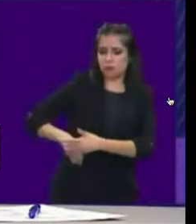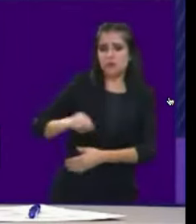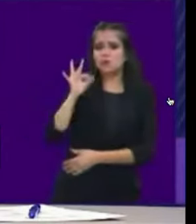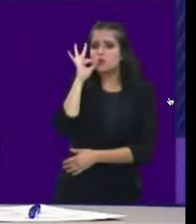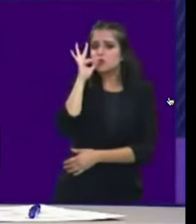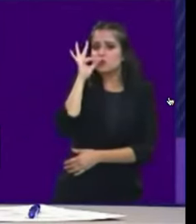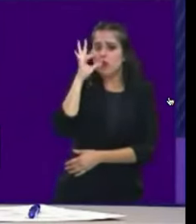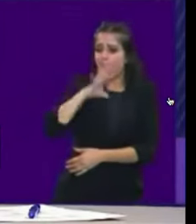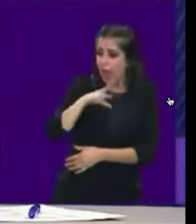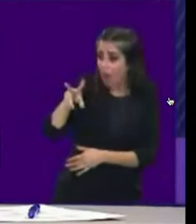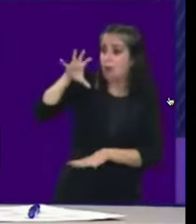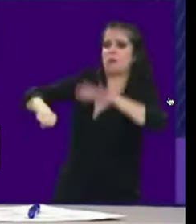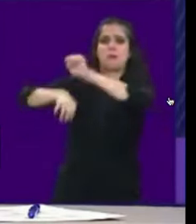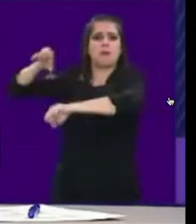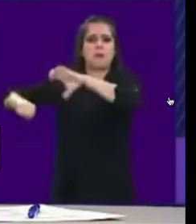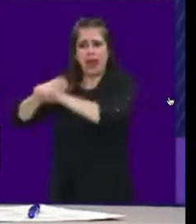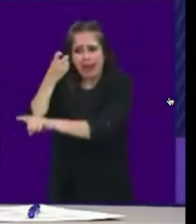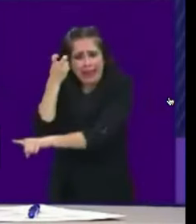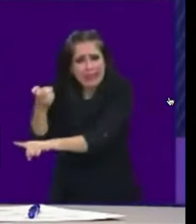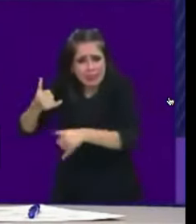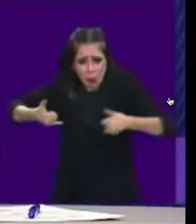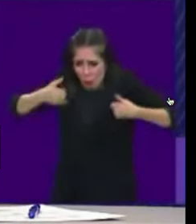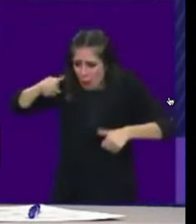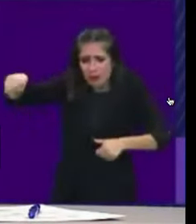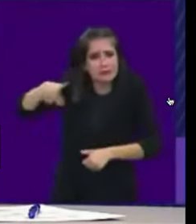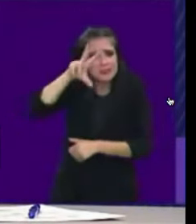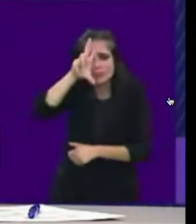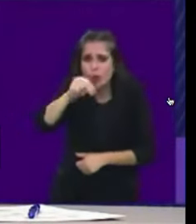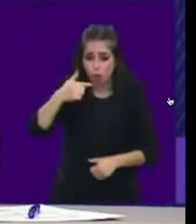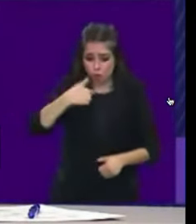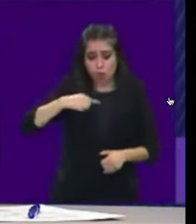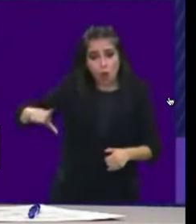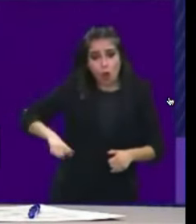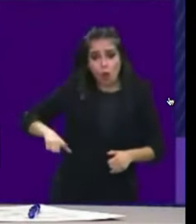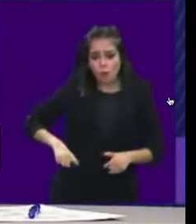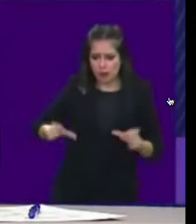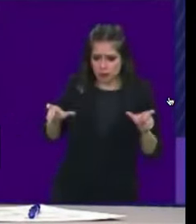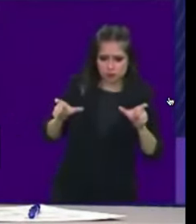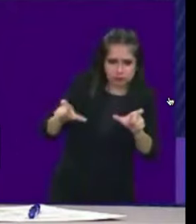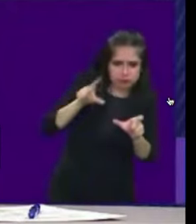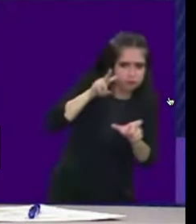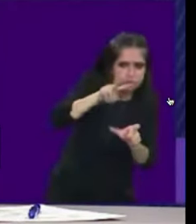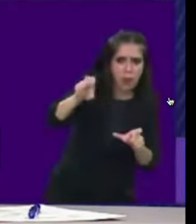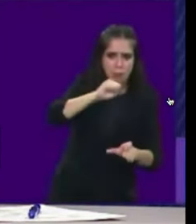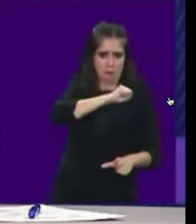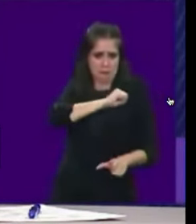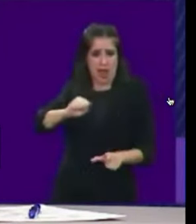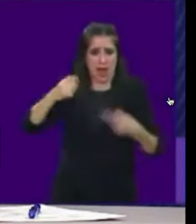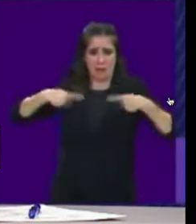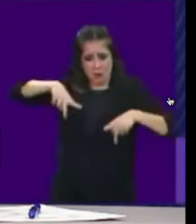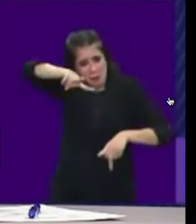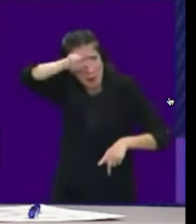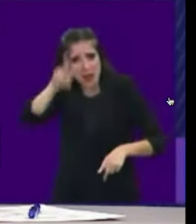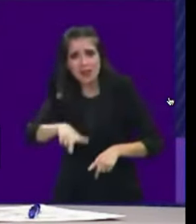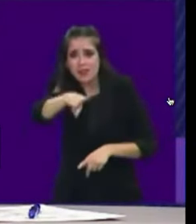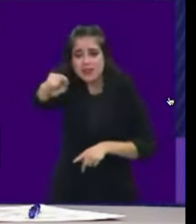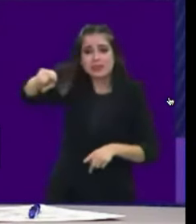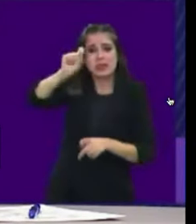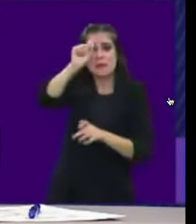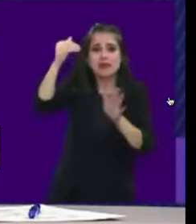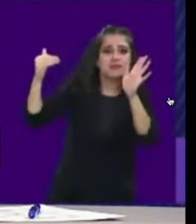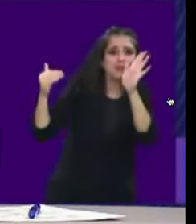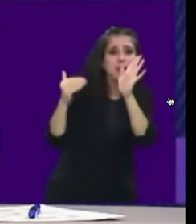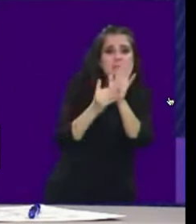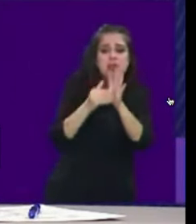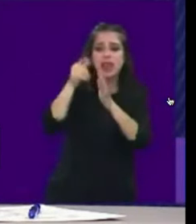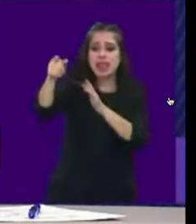que merece la ciudadanía. Esta ciudad tiene enormes problemas y creo que lo que está esperando de sus candidaturas es saber